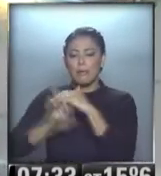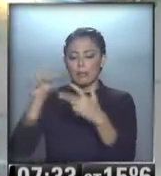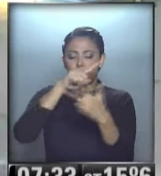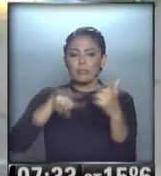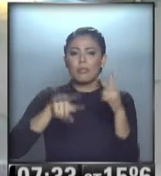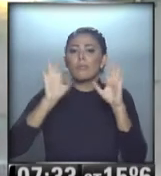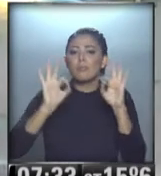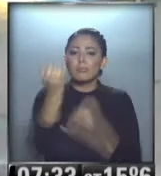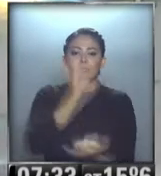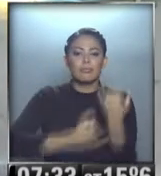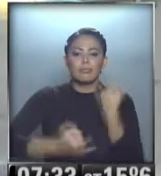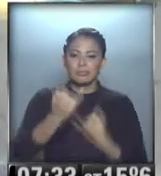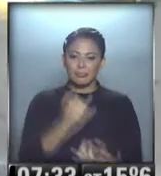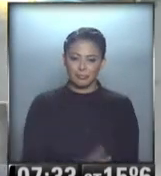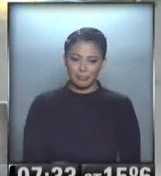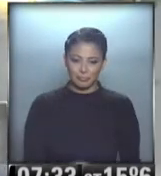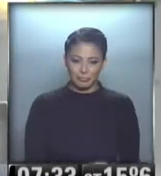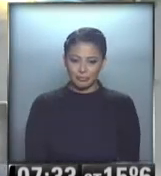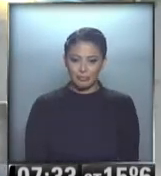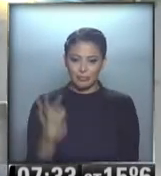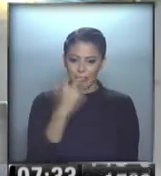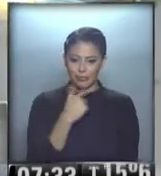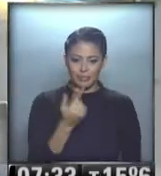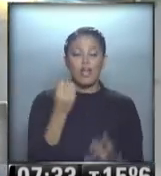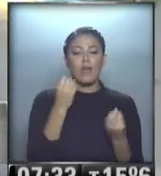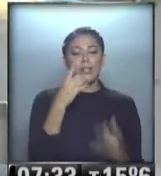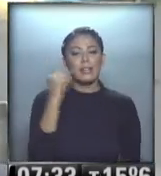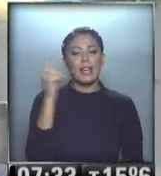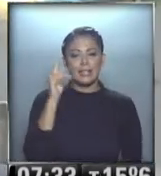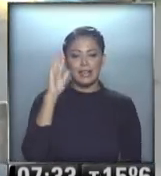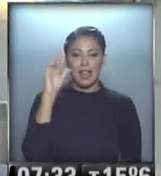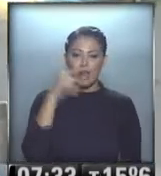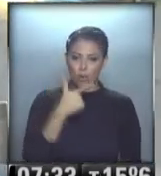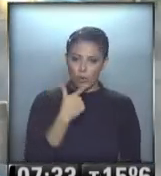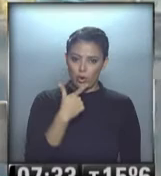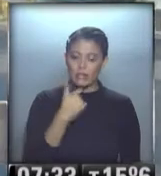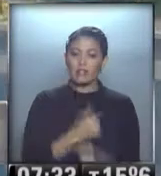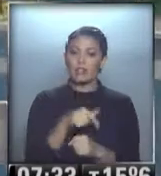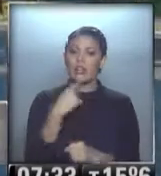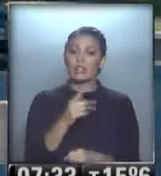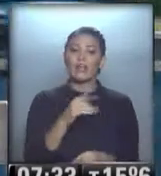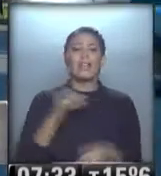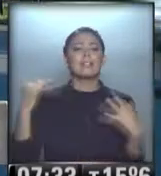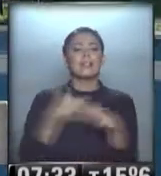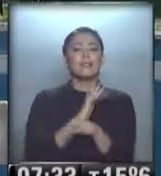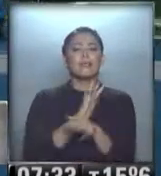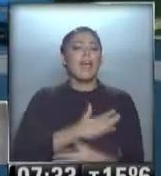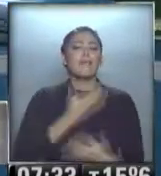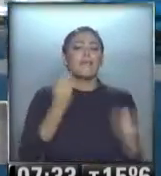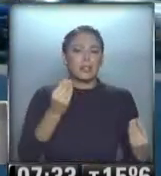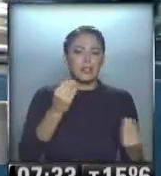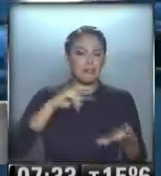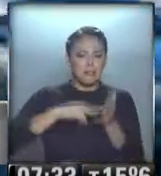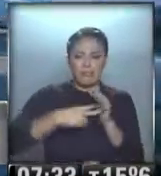ahora, contanos todo. Buen día, Karina y Lucas. Podríamos decir que el tránsito es un amor prácticamente a esta hora porque no se